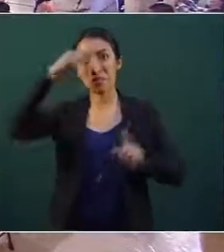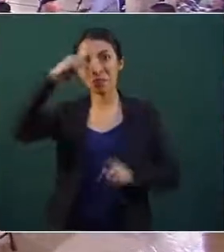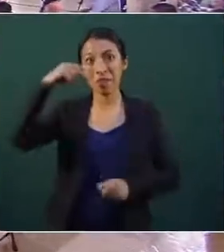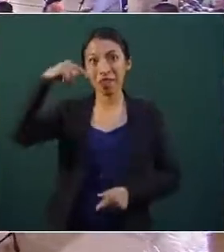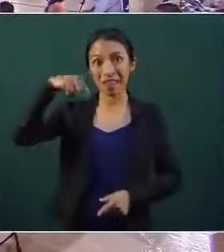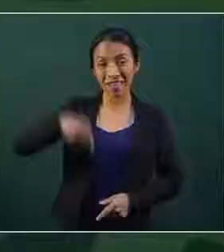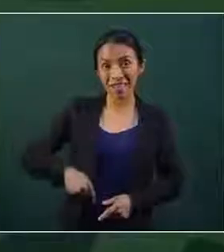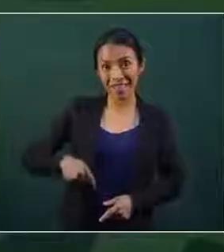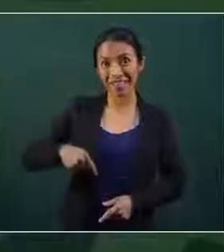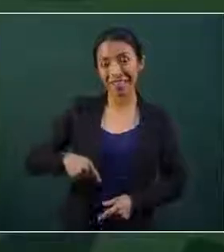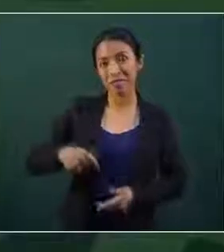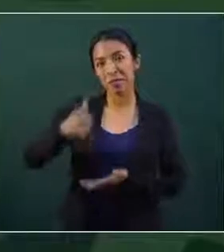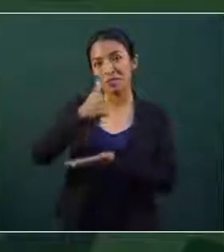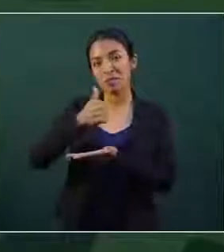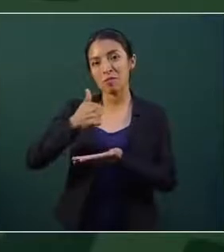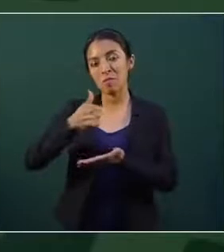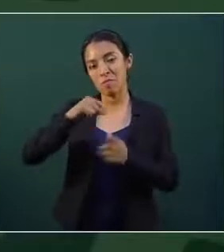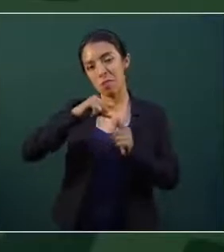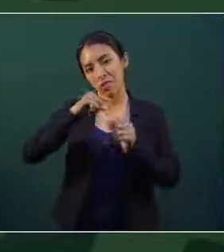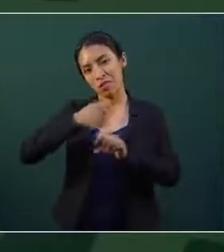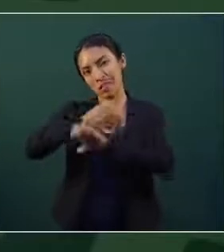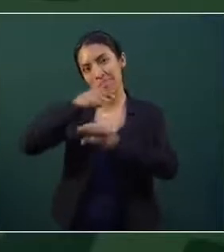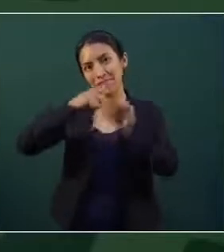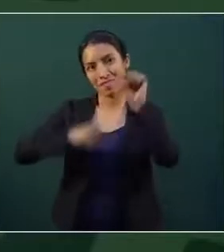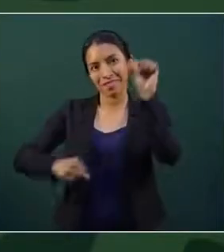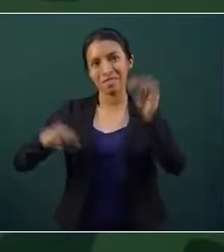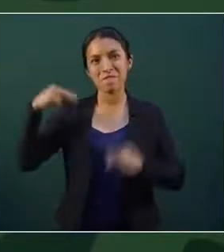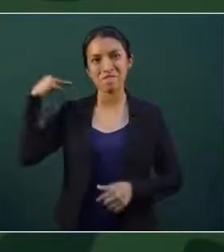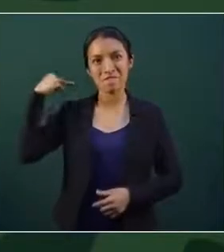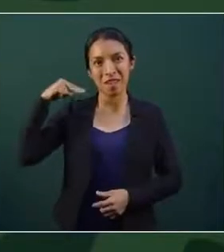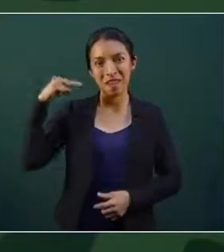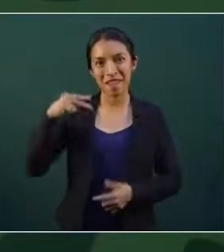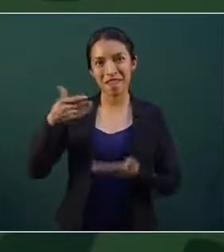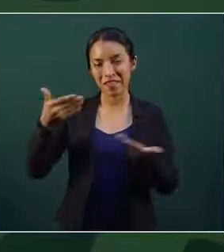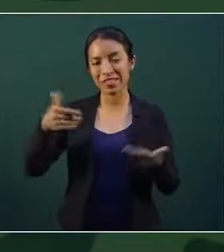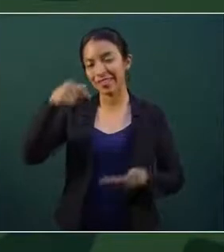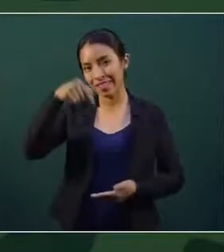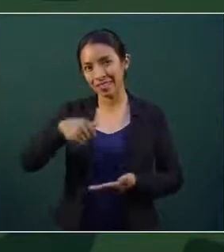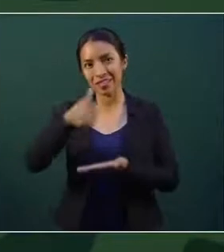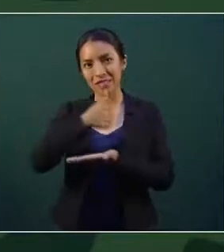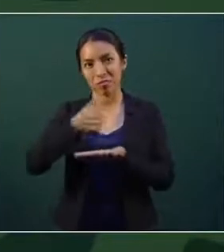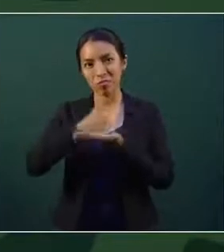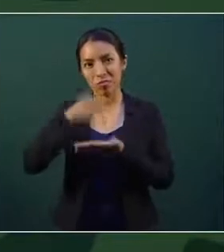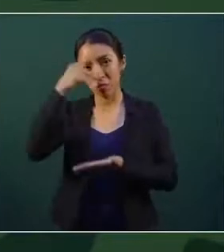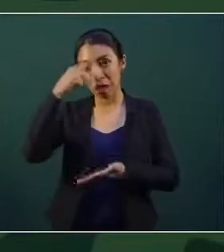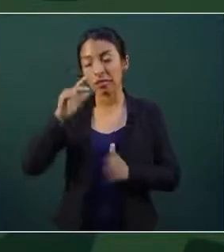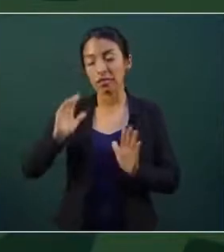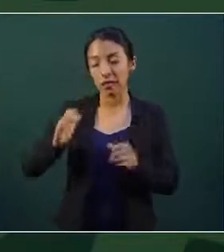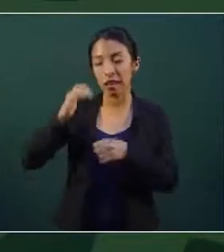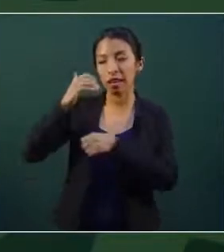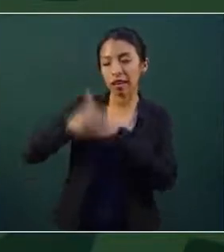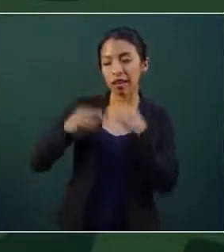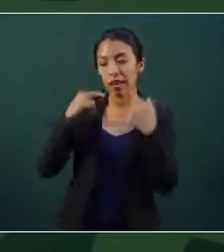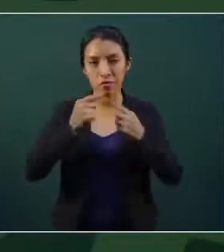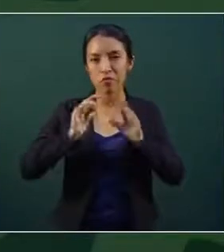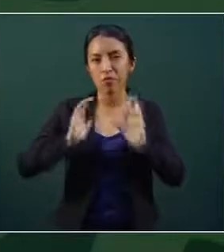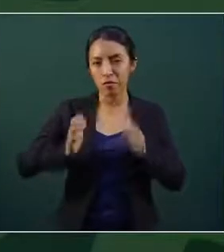de Veracruz. Acabamos de terminar la reunión de seguridad.